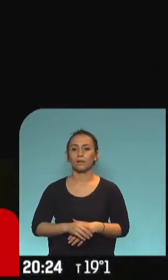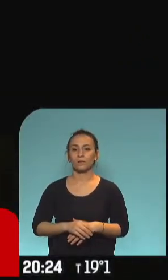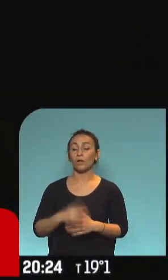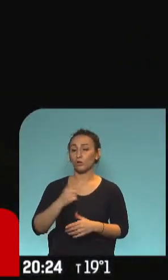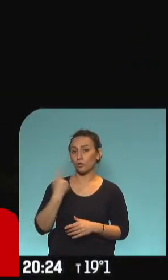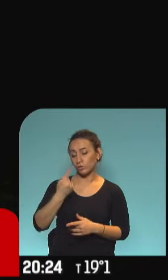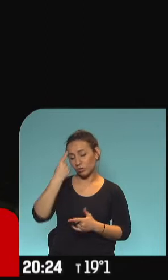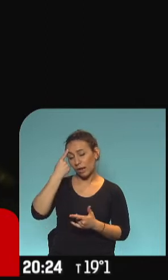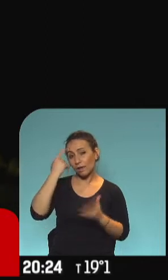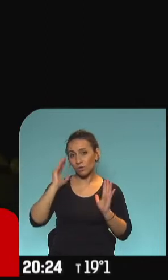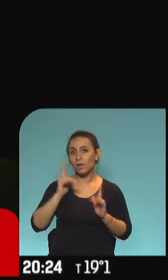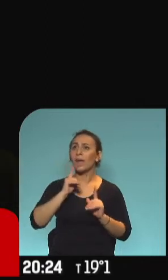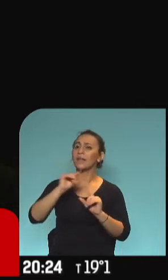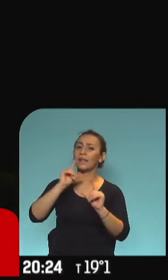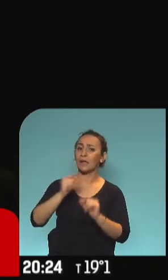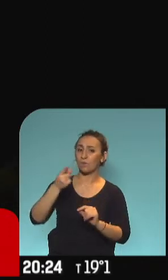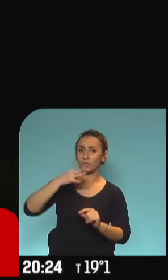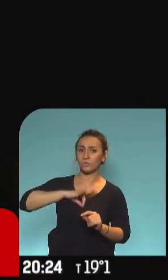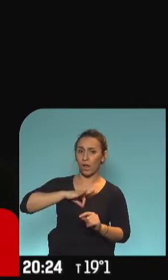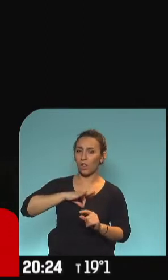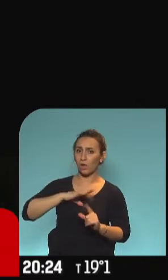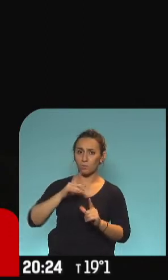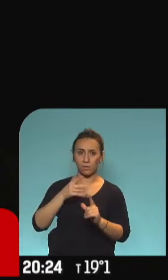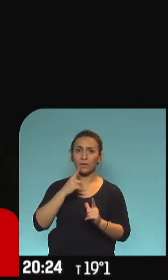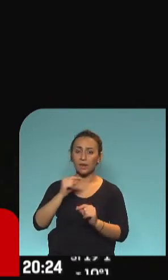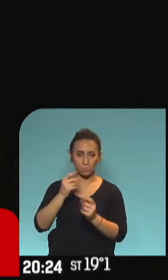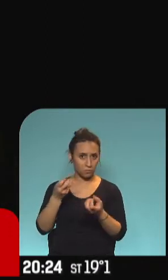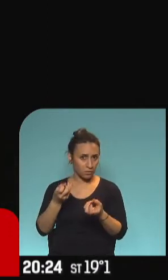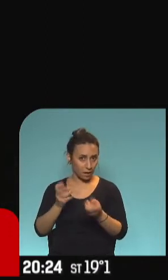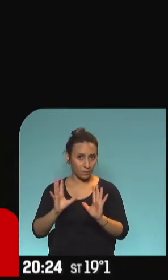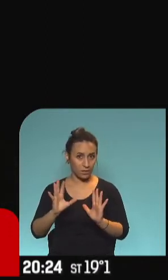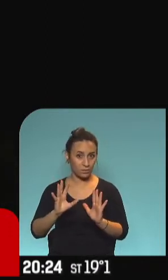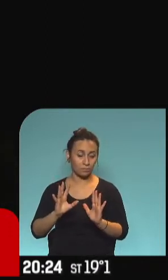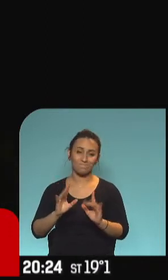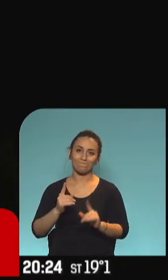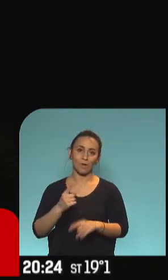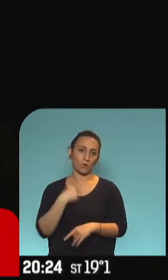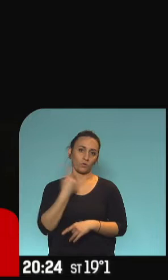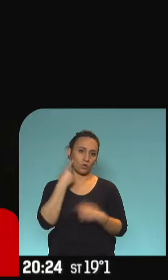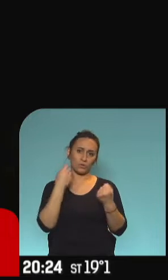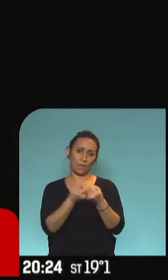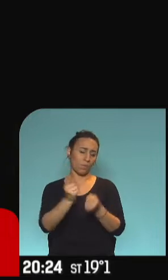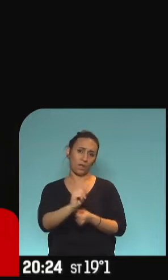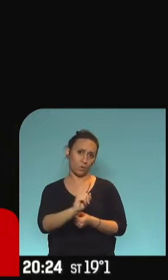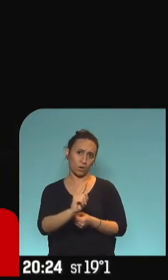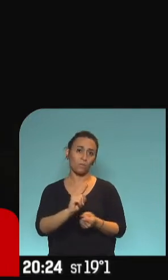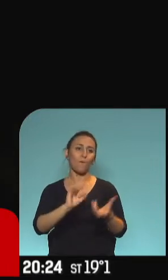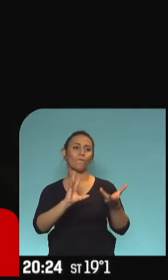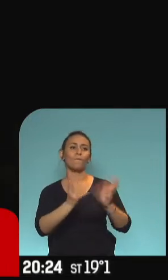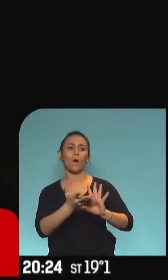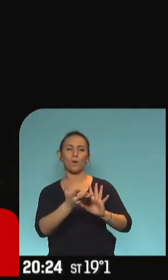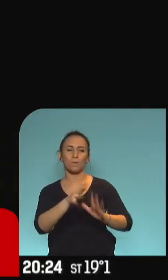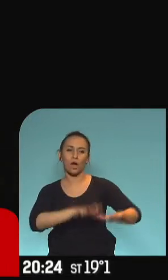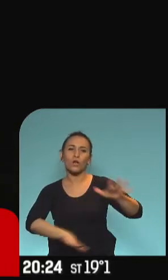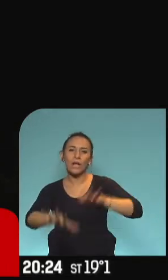el reclamo salarial fue un reclamo justo, pero no estamos de acuerdo con los métodos utilizados